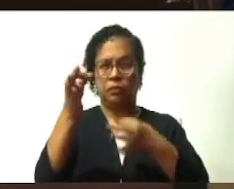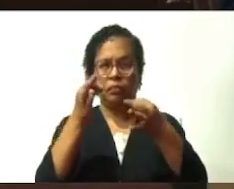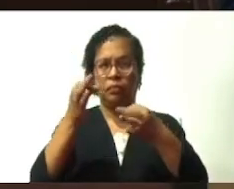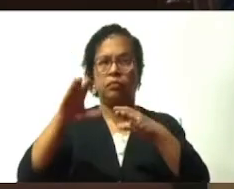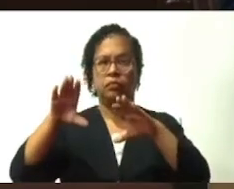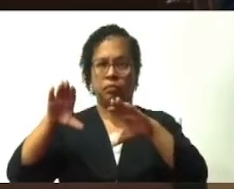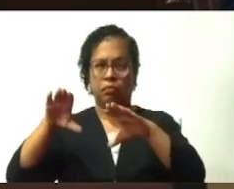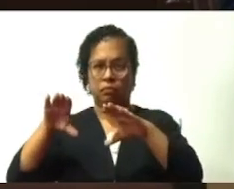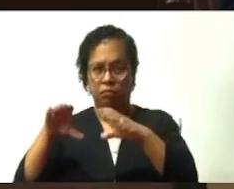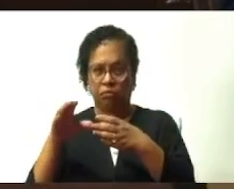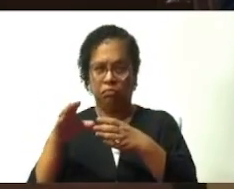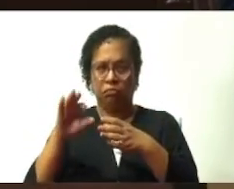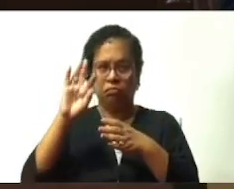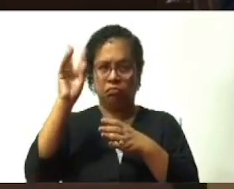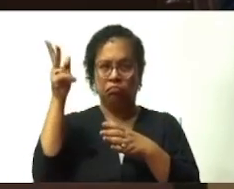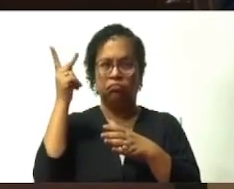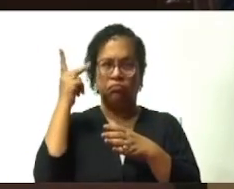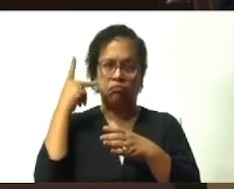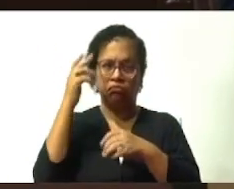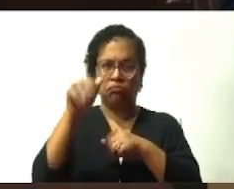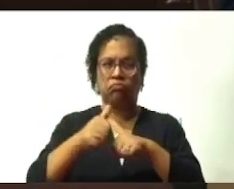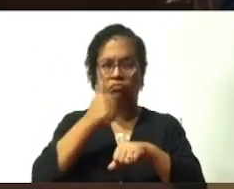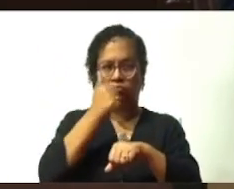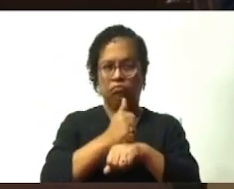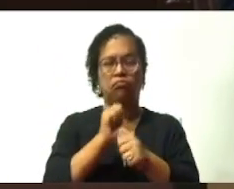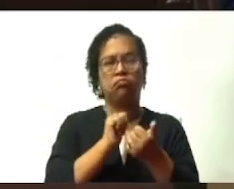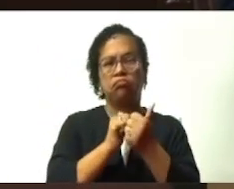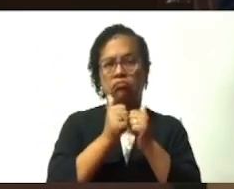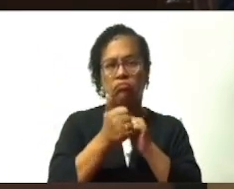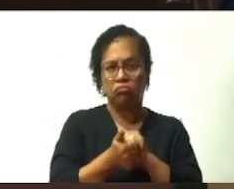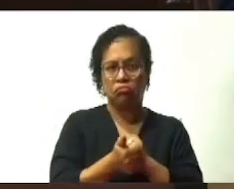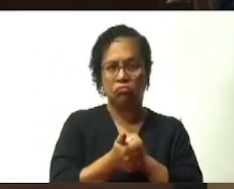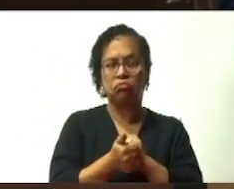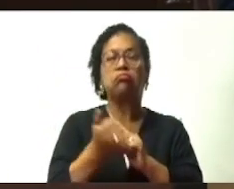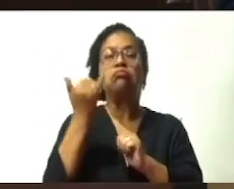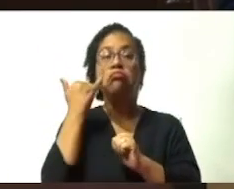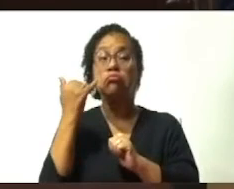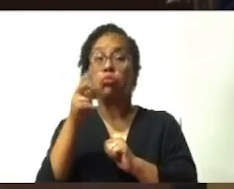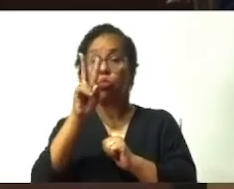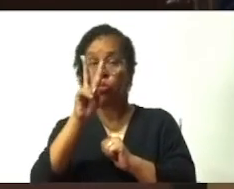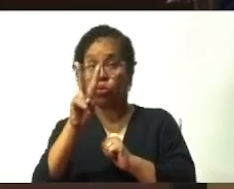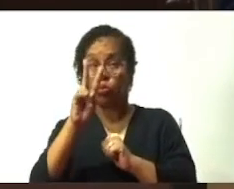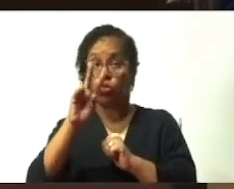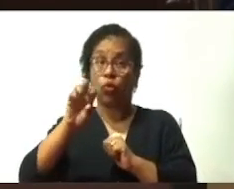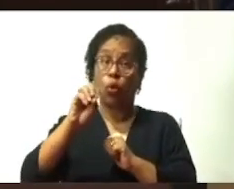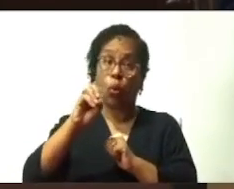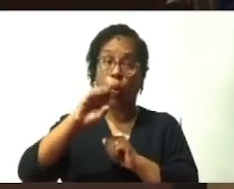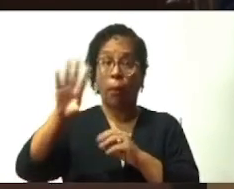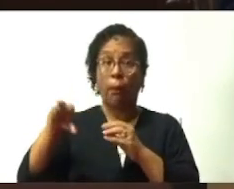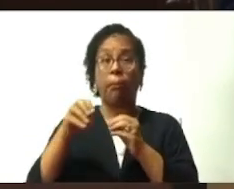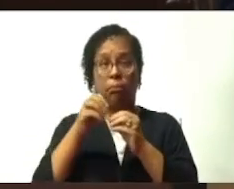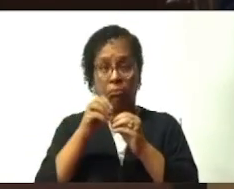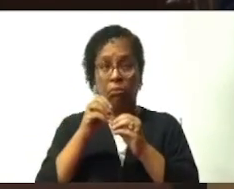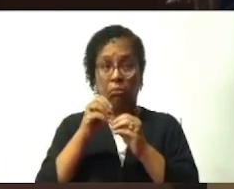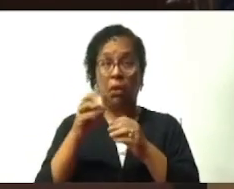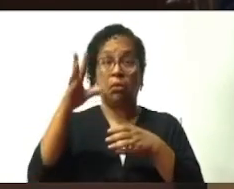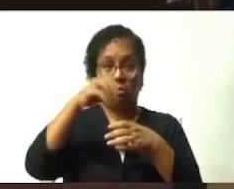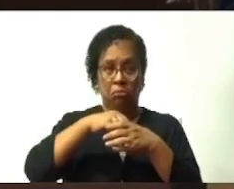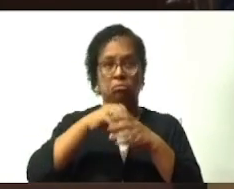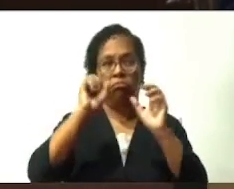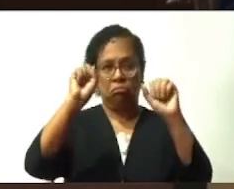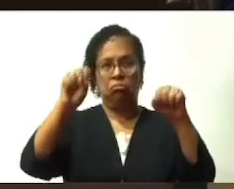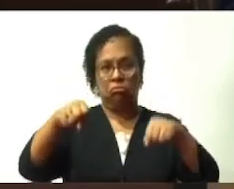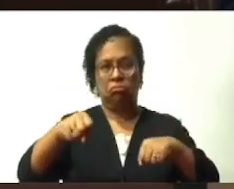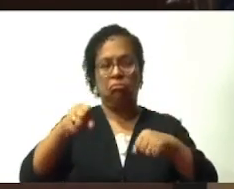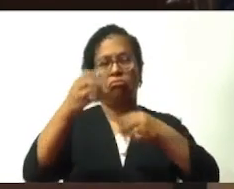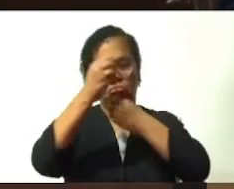permite que dos o más diputados puedan conformar un bloque, por lo que así se lo comuniqué a la Comisión Coordinadora,